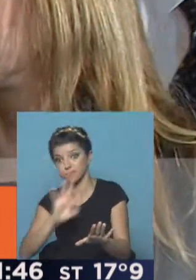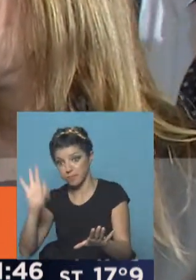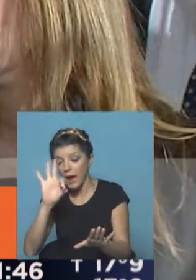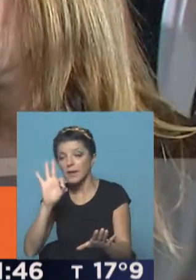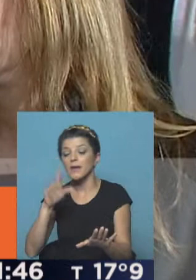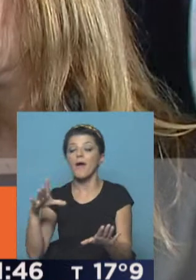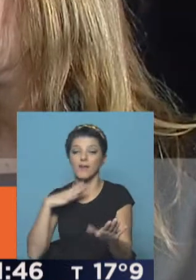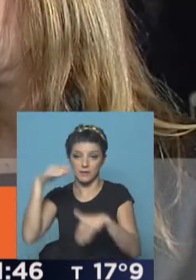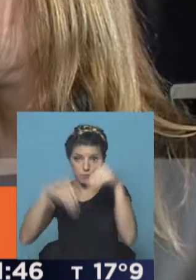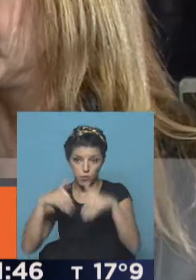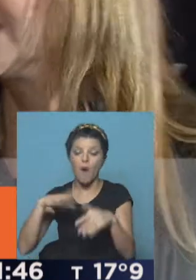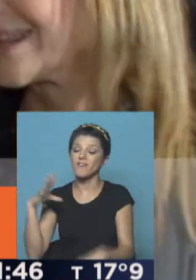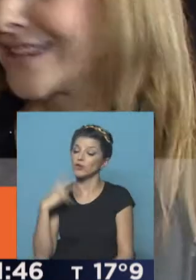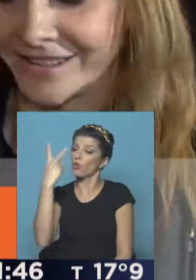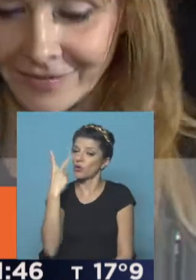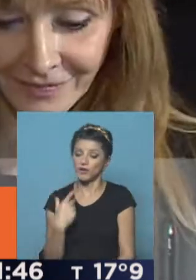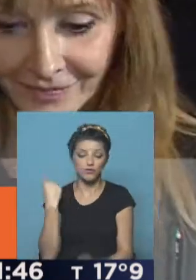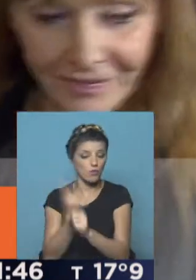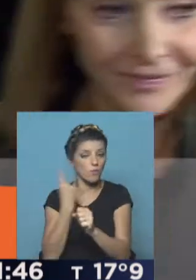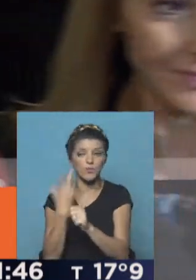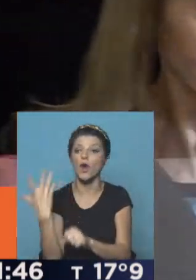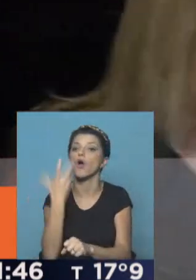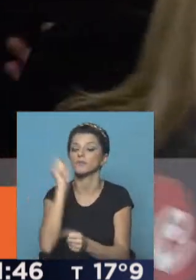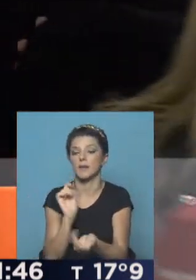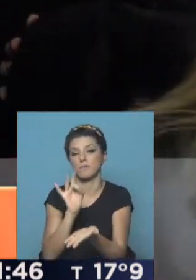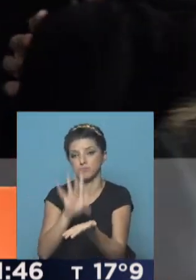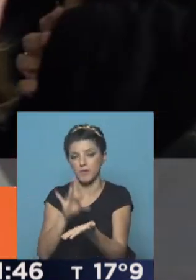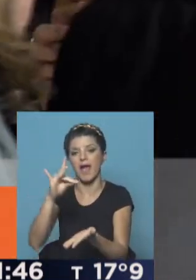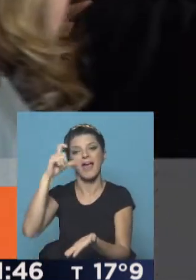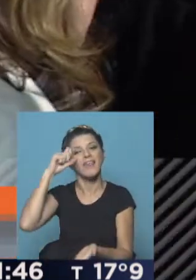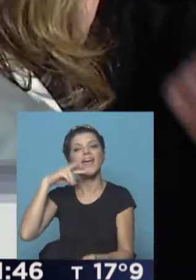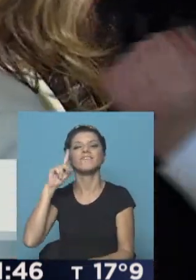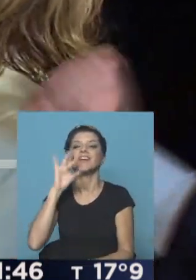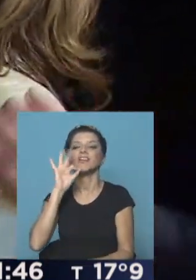votación que no se logra los 2/3 necesarios para excluir de la Cámara Baja a Julio Devido. Ustedes.